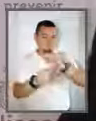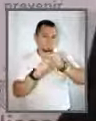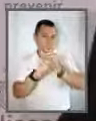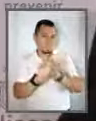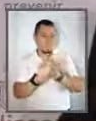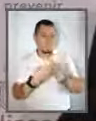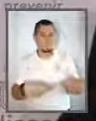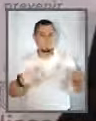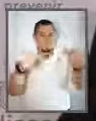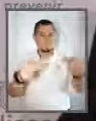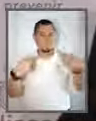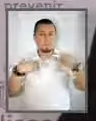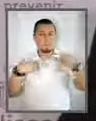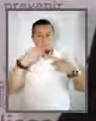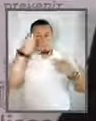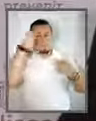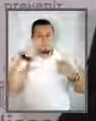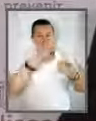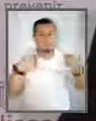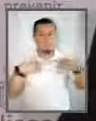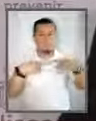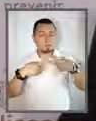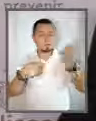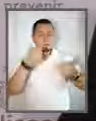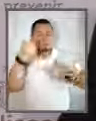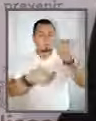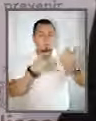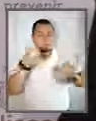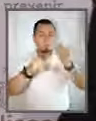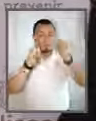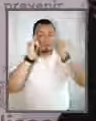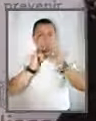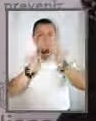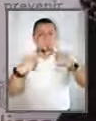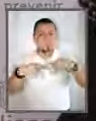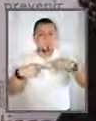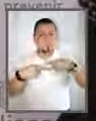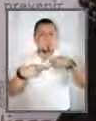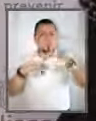COVID-19. Ante estas circunstancias y dado que